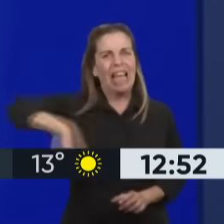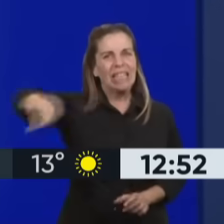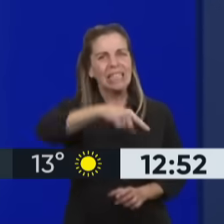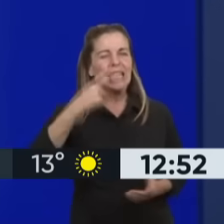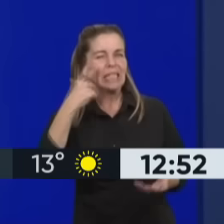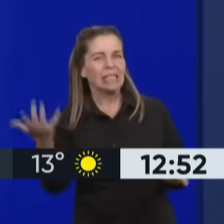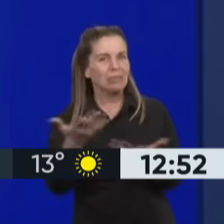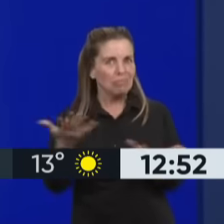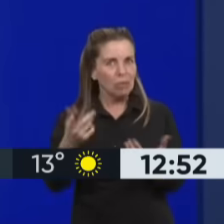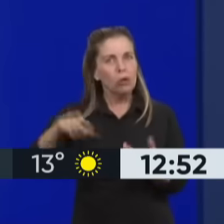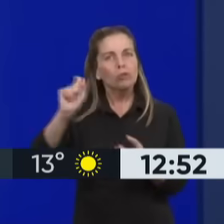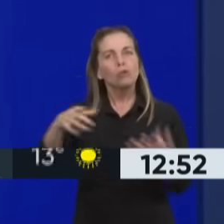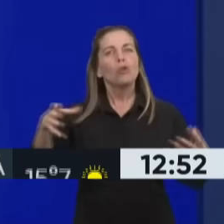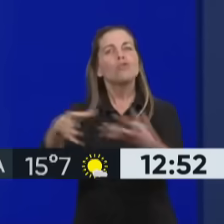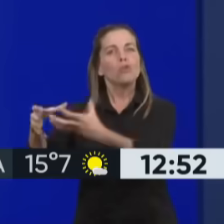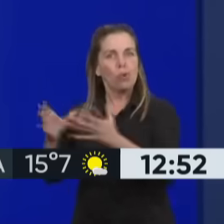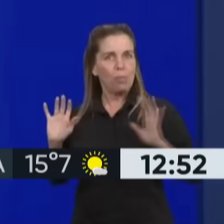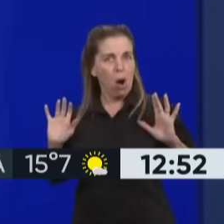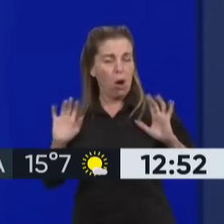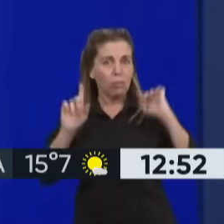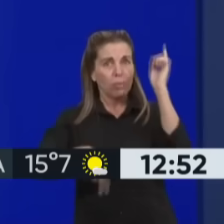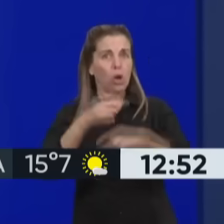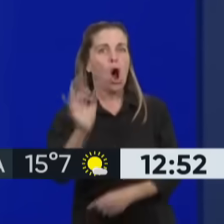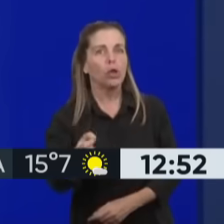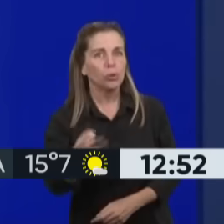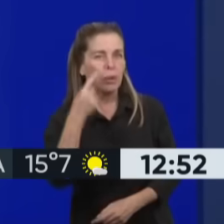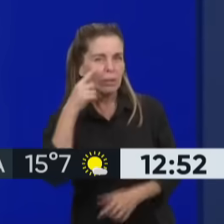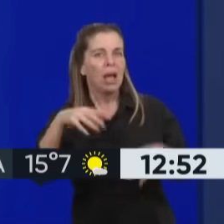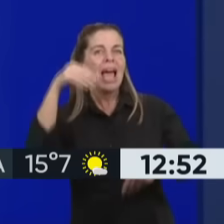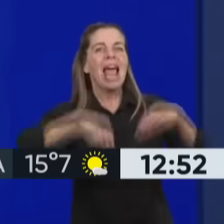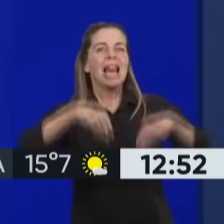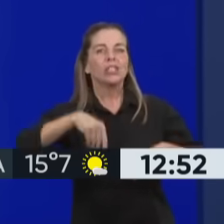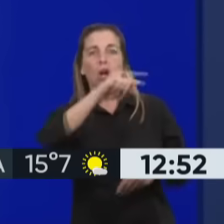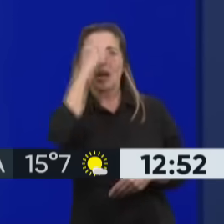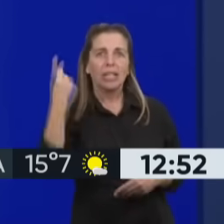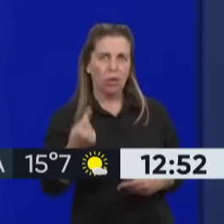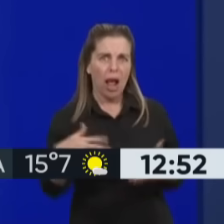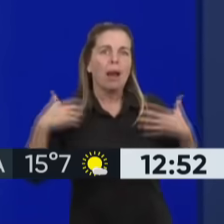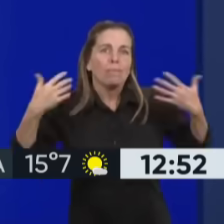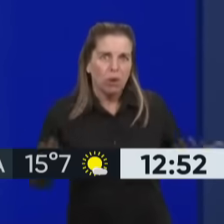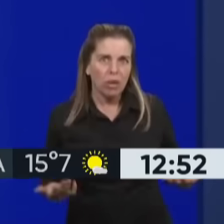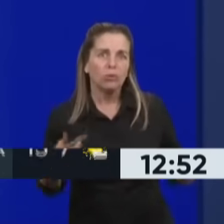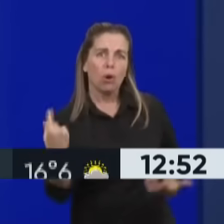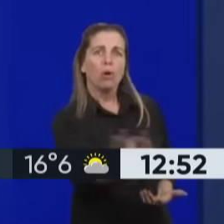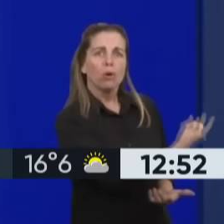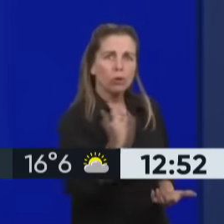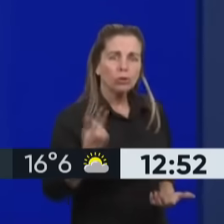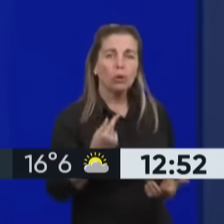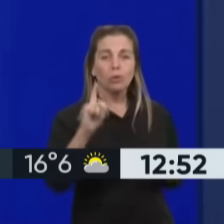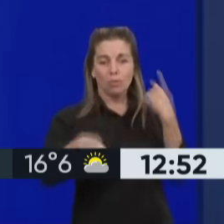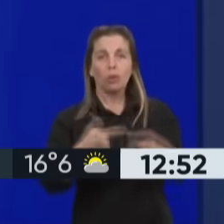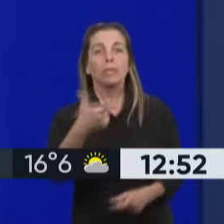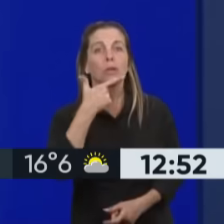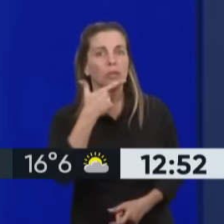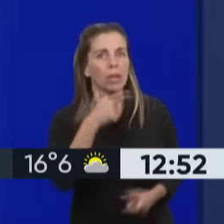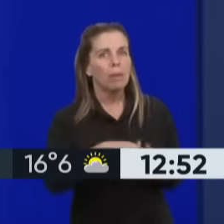con sus aparatos. Y además es la elección nacional. Por ende, nosotros tenemos un piso en septiembre